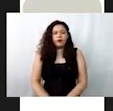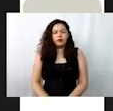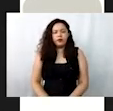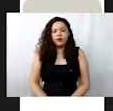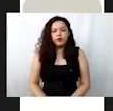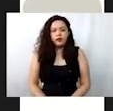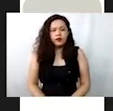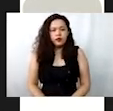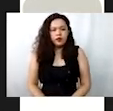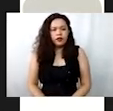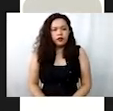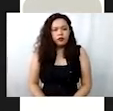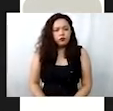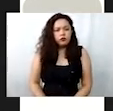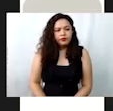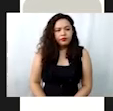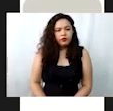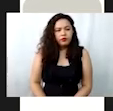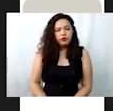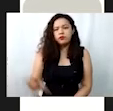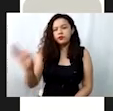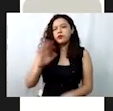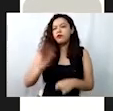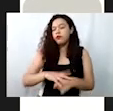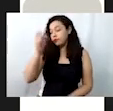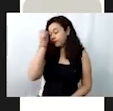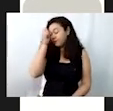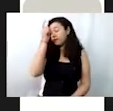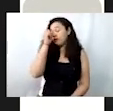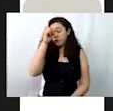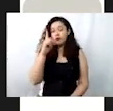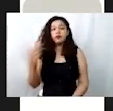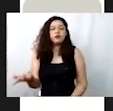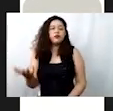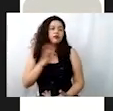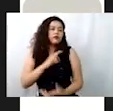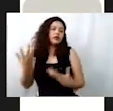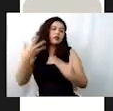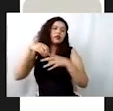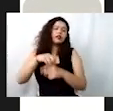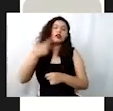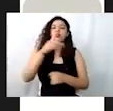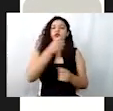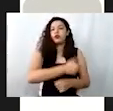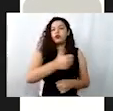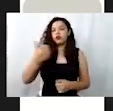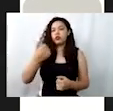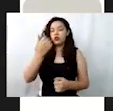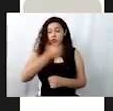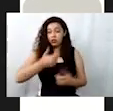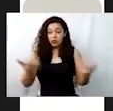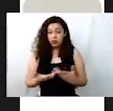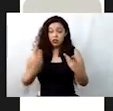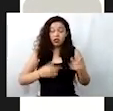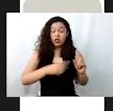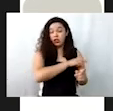que es la que se presta más a la creatividad, esa sí está adaptada a lo que pueden hacer cada organización. Las